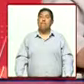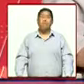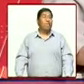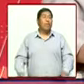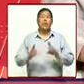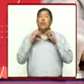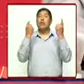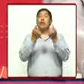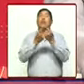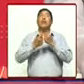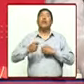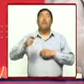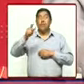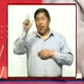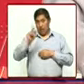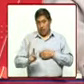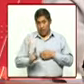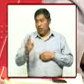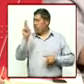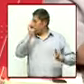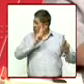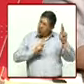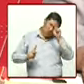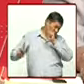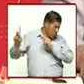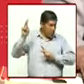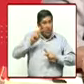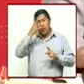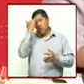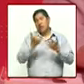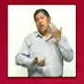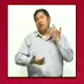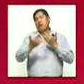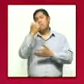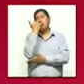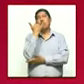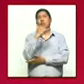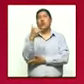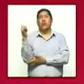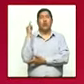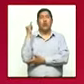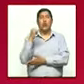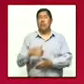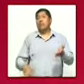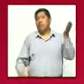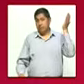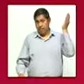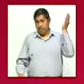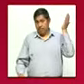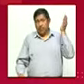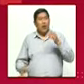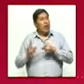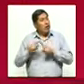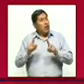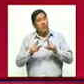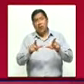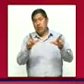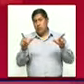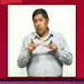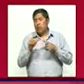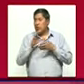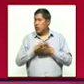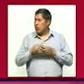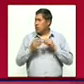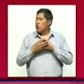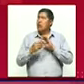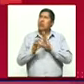En el departamento de La Paz también estamos preocupados porque está ardiendo los yungas en diferentes lugares y le vamos a contar,